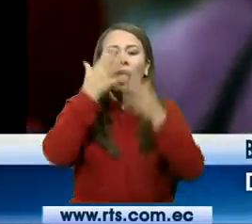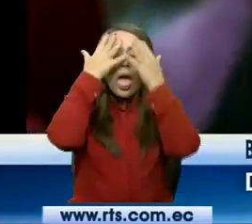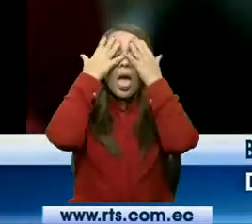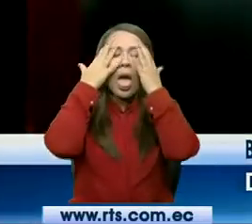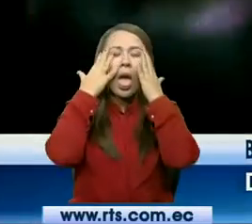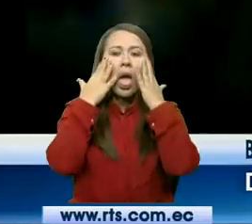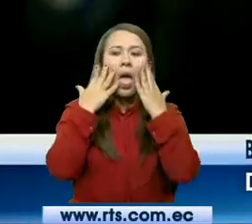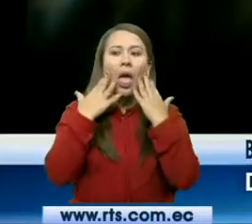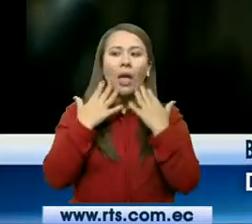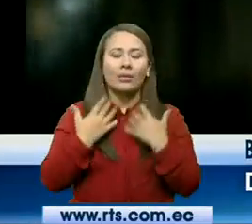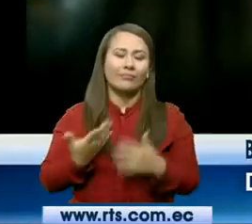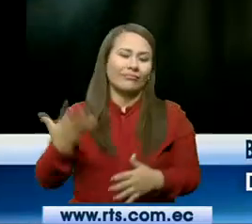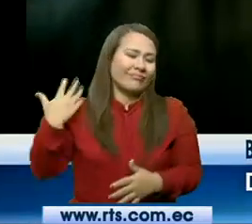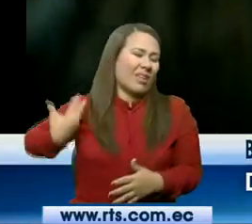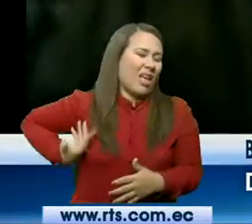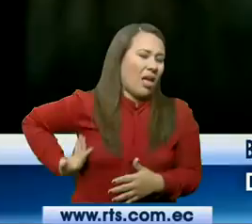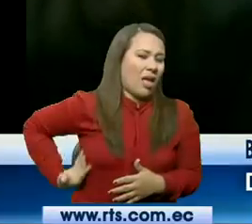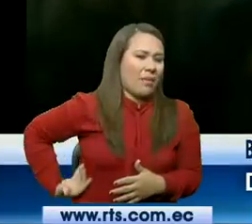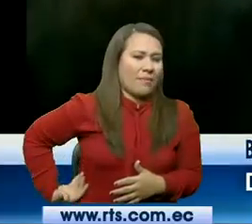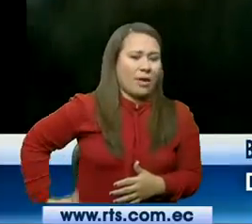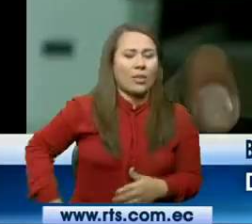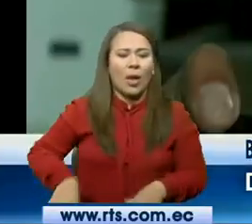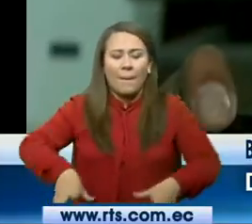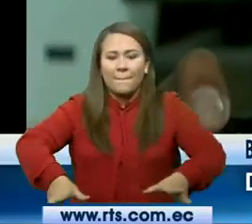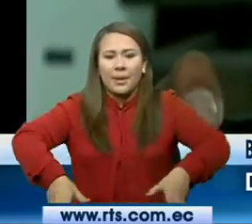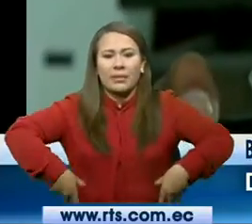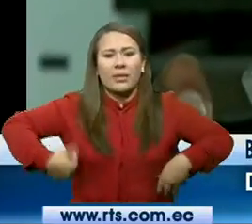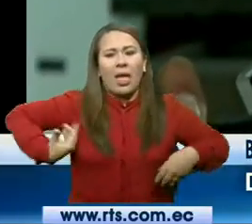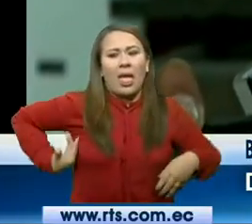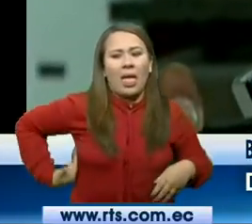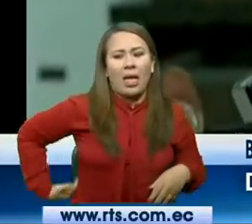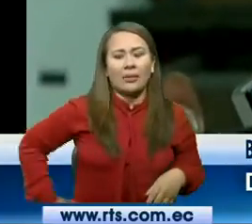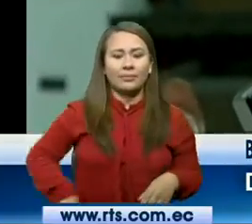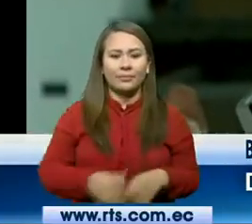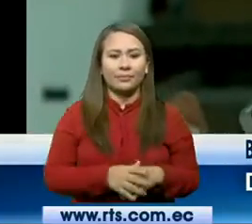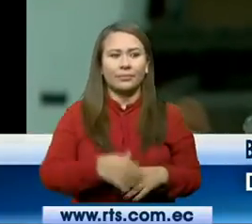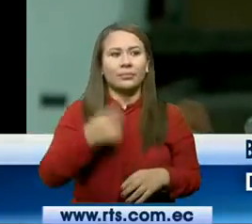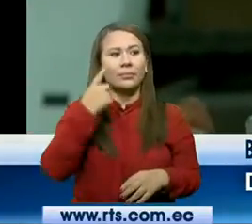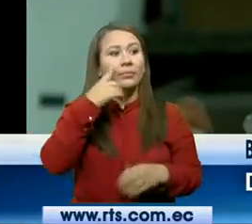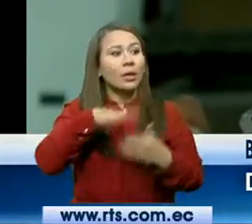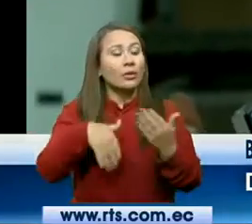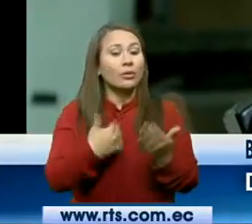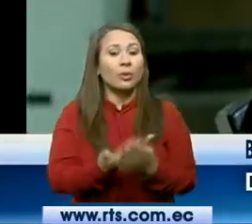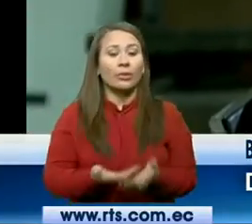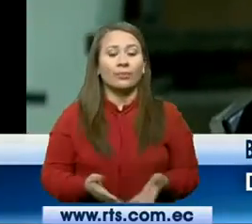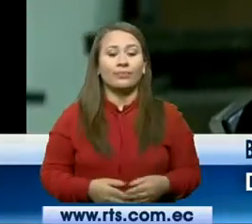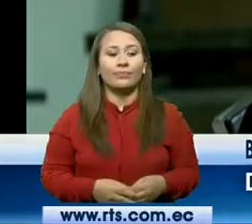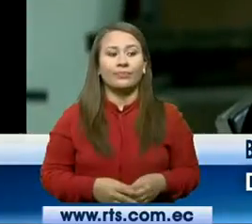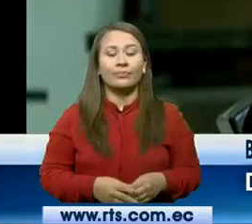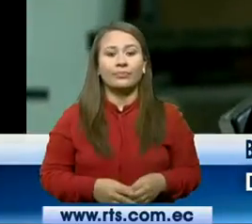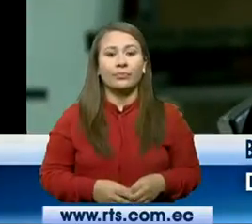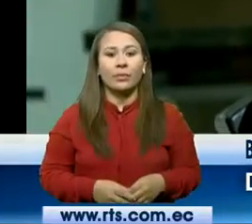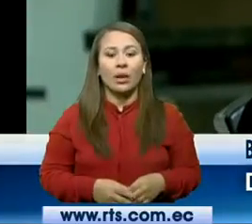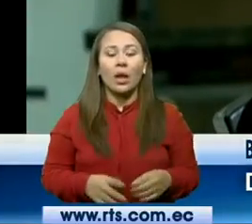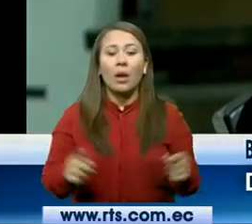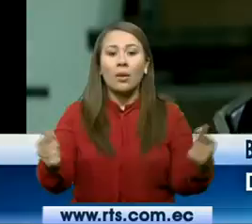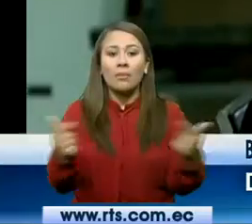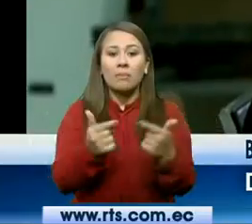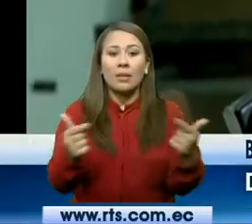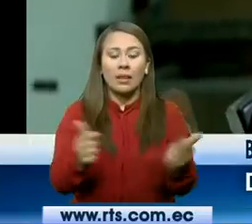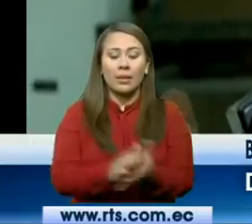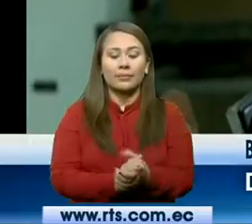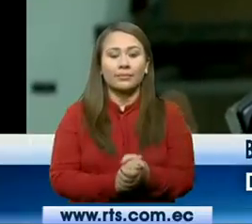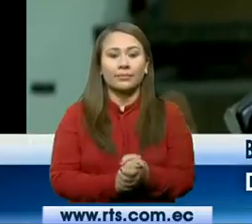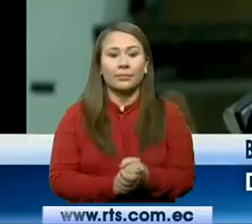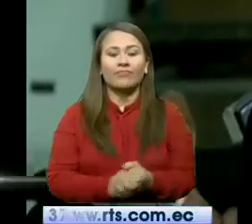en la espalda y parte de sus piernitas. Intento quitarle que no se tome y, o sea, y ella forcejea y o sea, se lanza